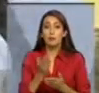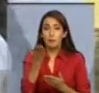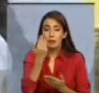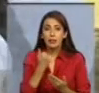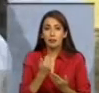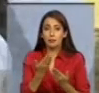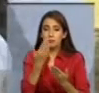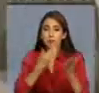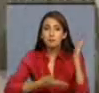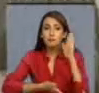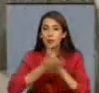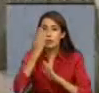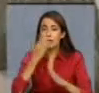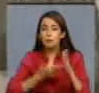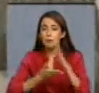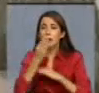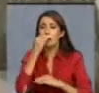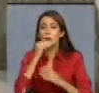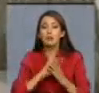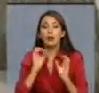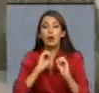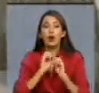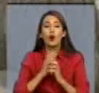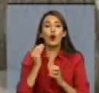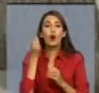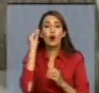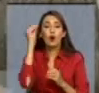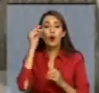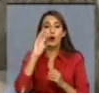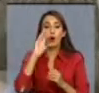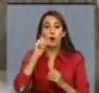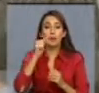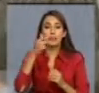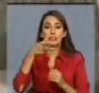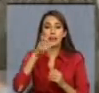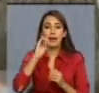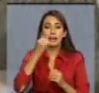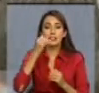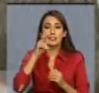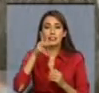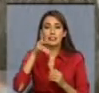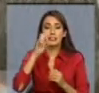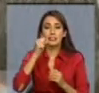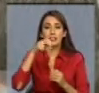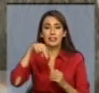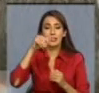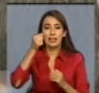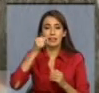Porque las guambras carichinas de hoy en día ya se han olvidado de hacer eso.